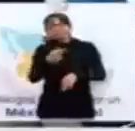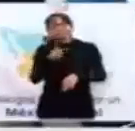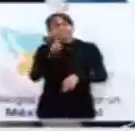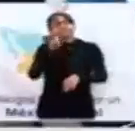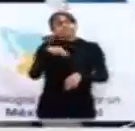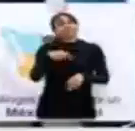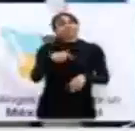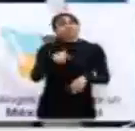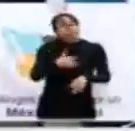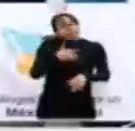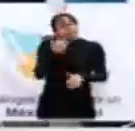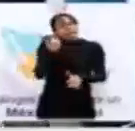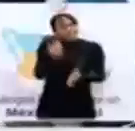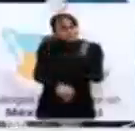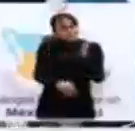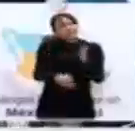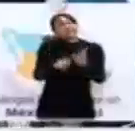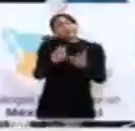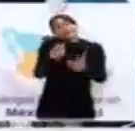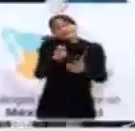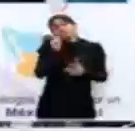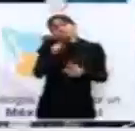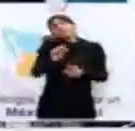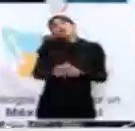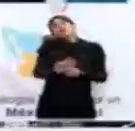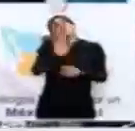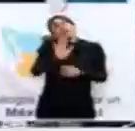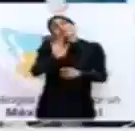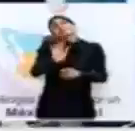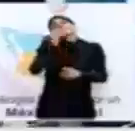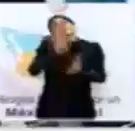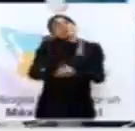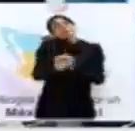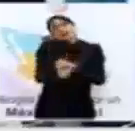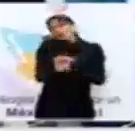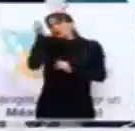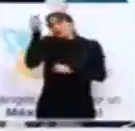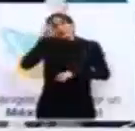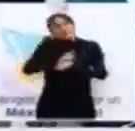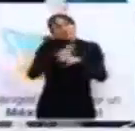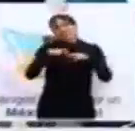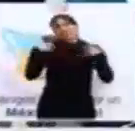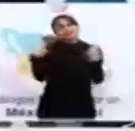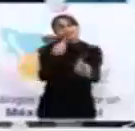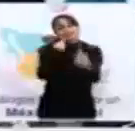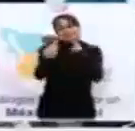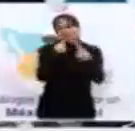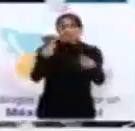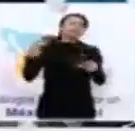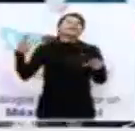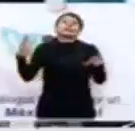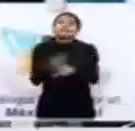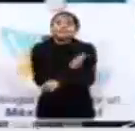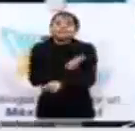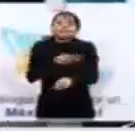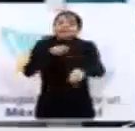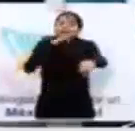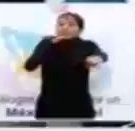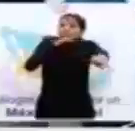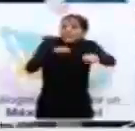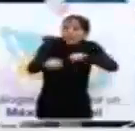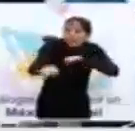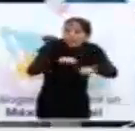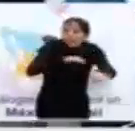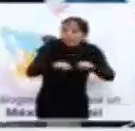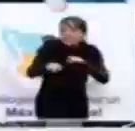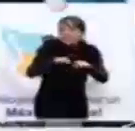conversación, es el trabajo con las organizaciones de productores. Seguir trabajando